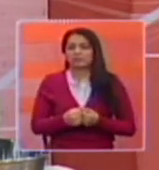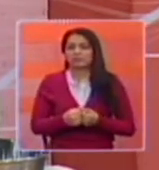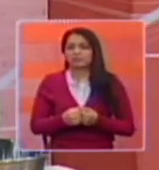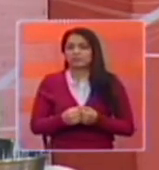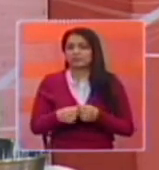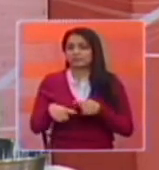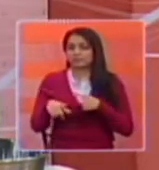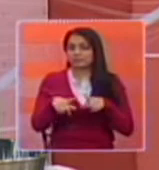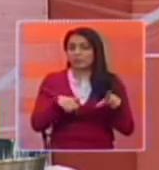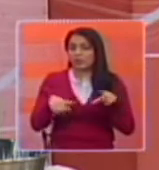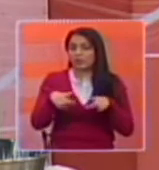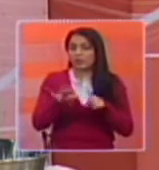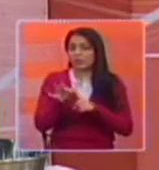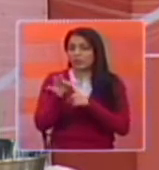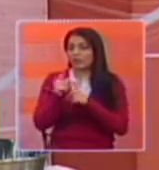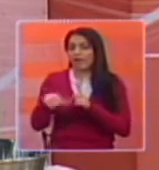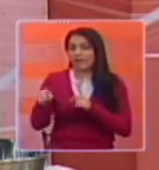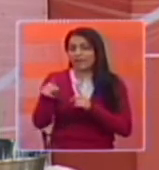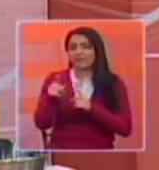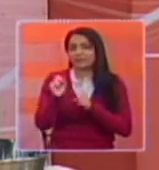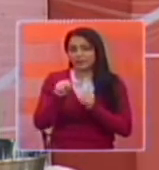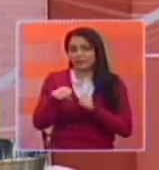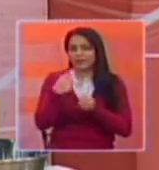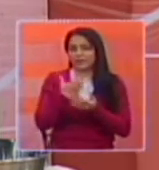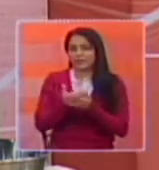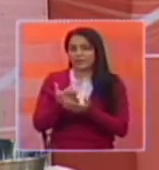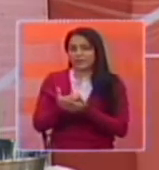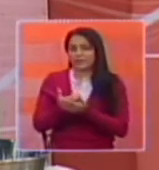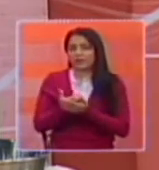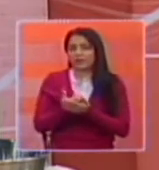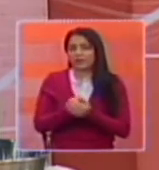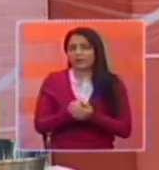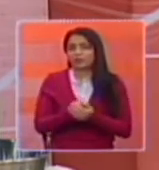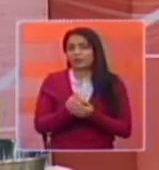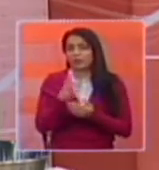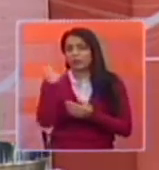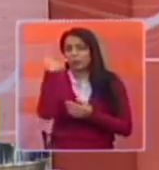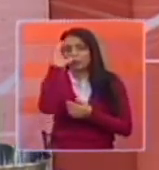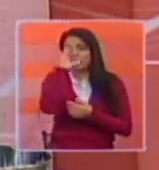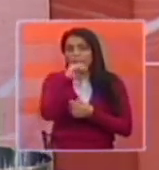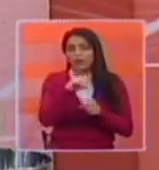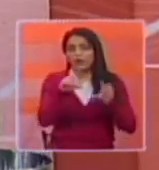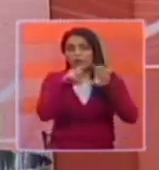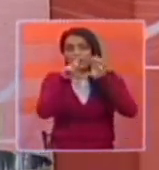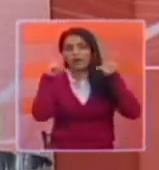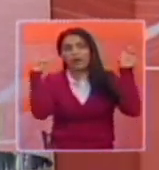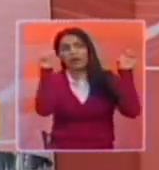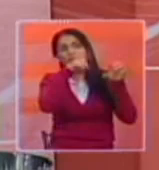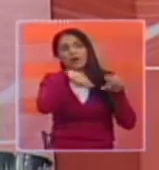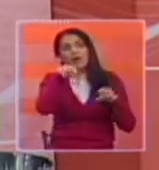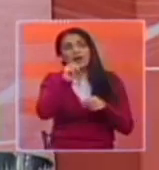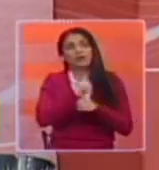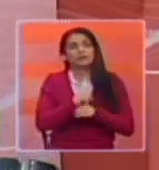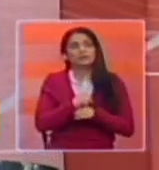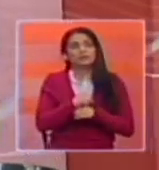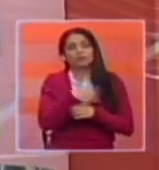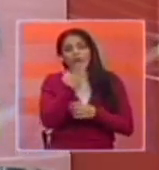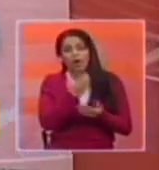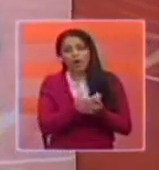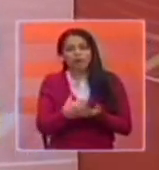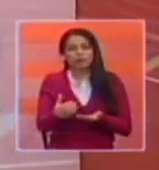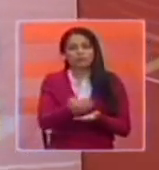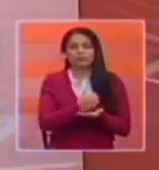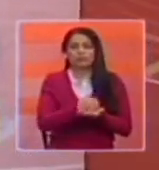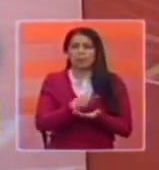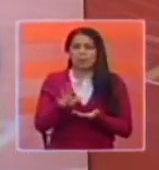especializados estos tipos de pirotines. Pero los pirotines, los comunes y corrientes, los blancos, los venden en el supermercado y, como le digo, son como 100 y son súper